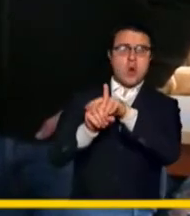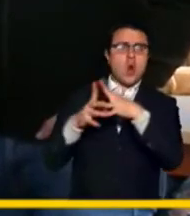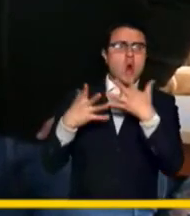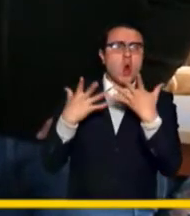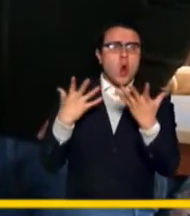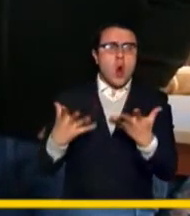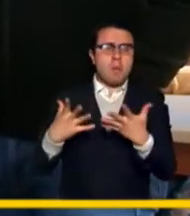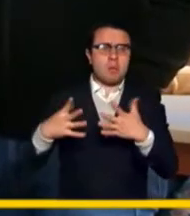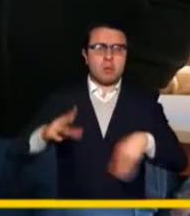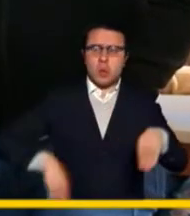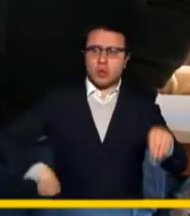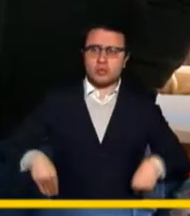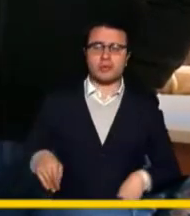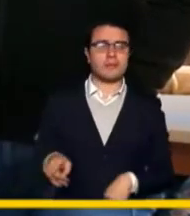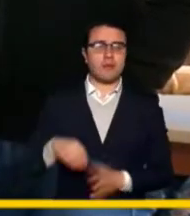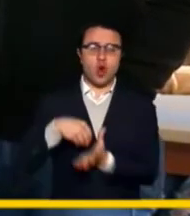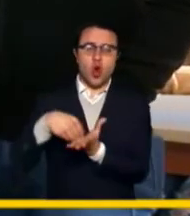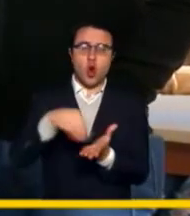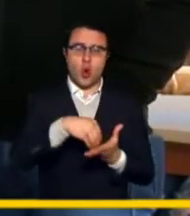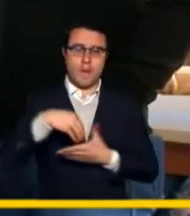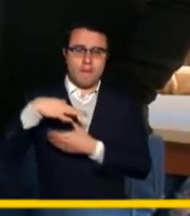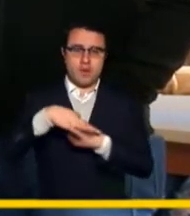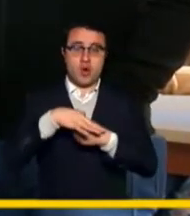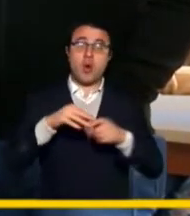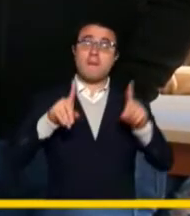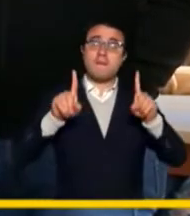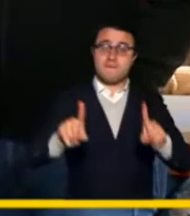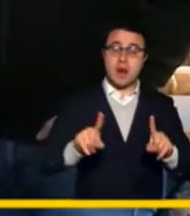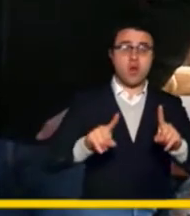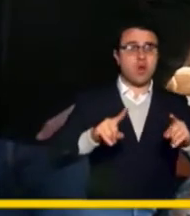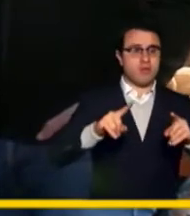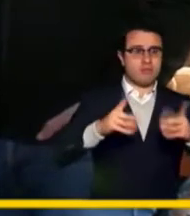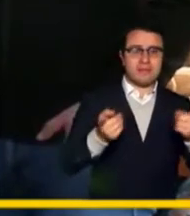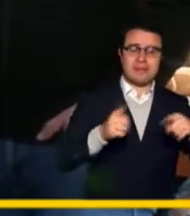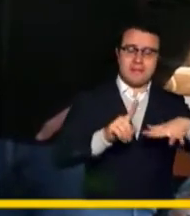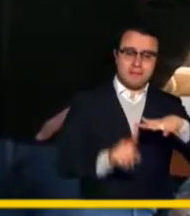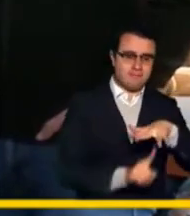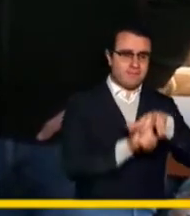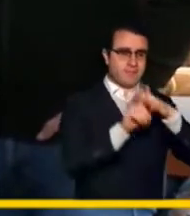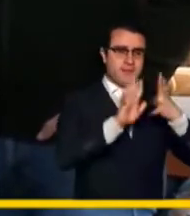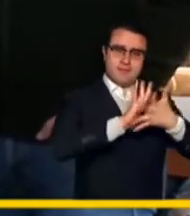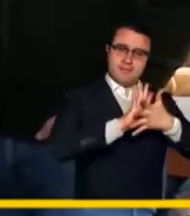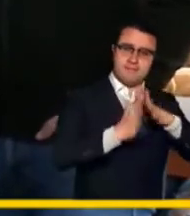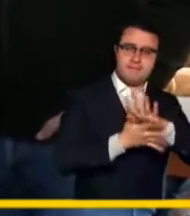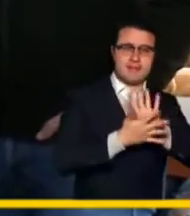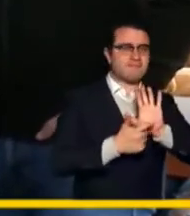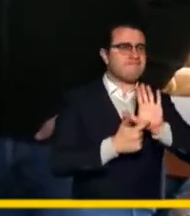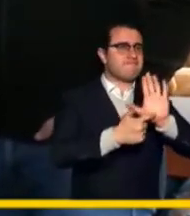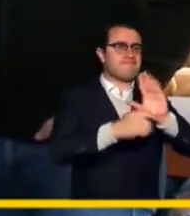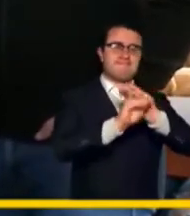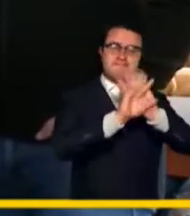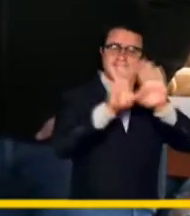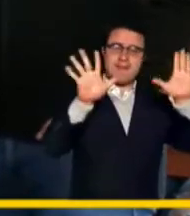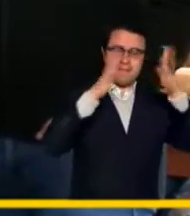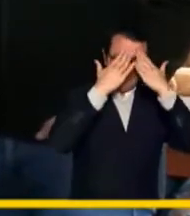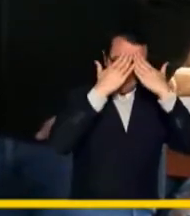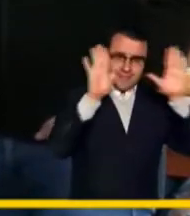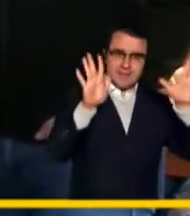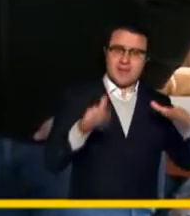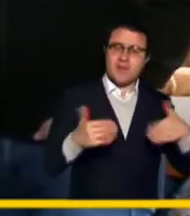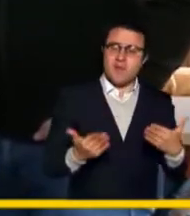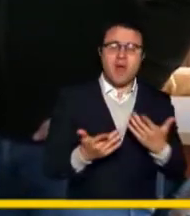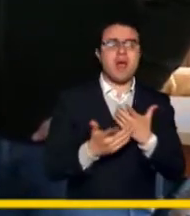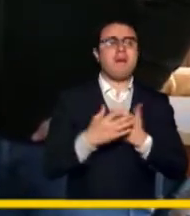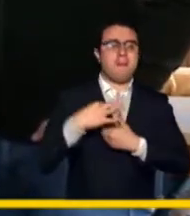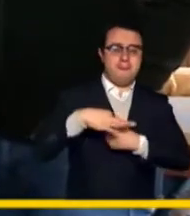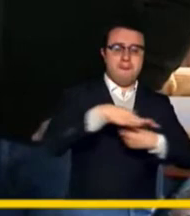voto. Por tanto, la base de la paz, la base de la transparencia y la base de la democracia está en el voto